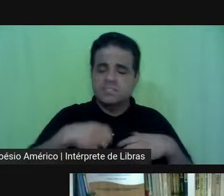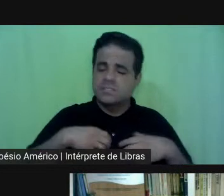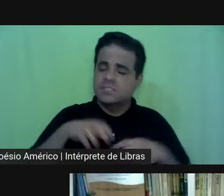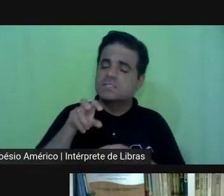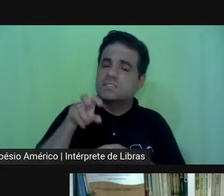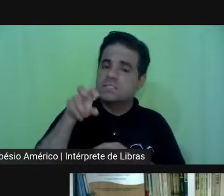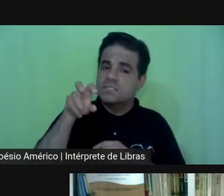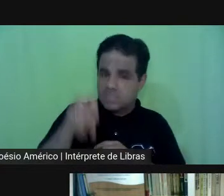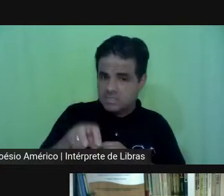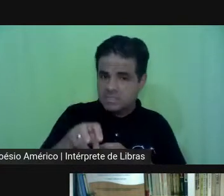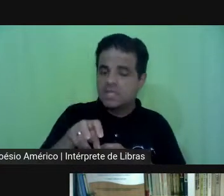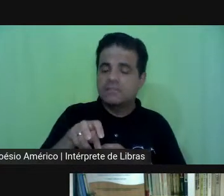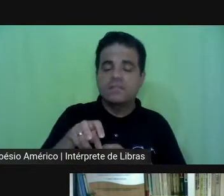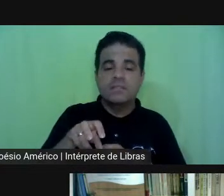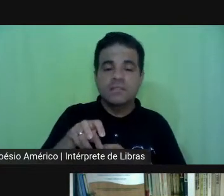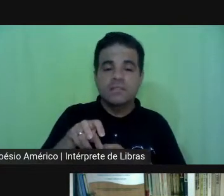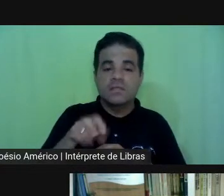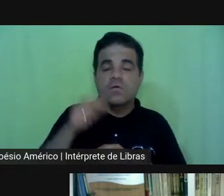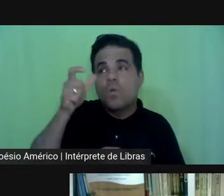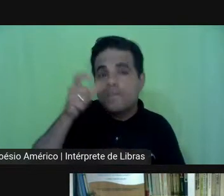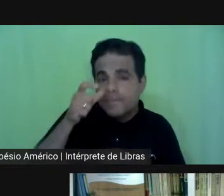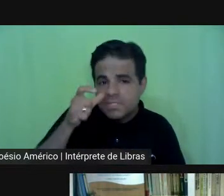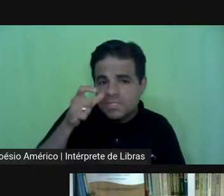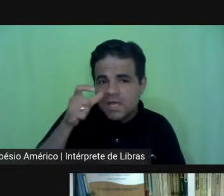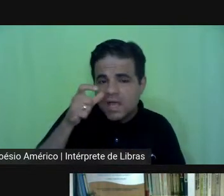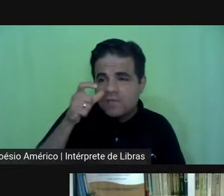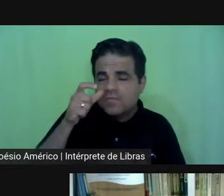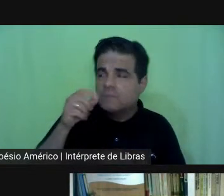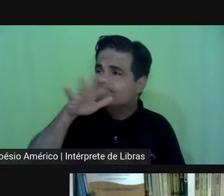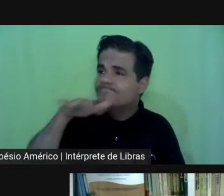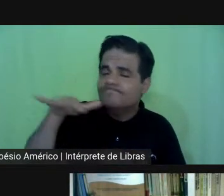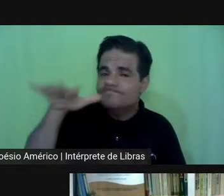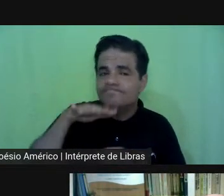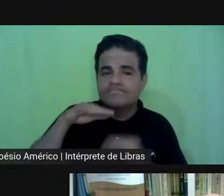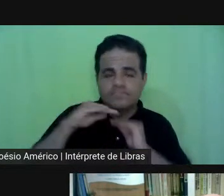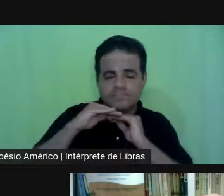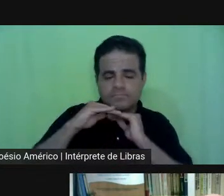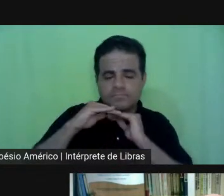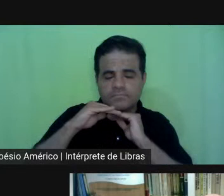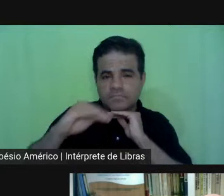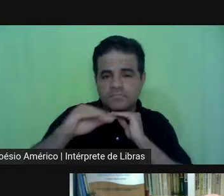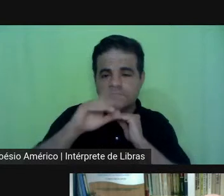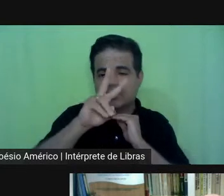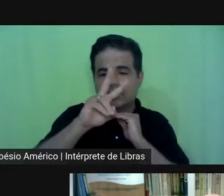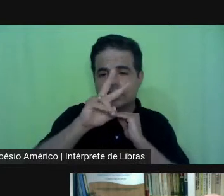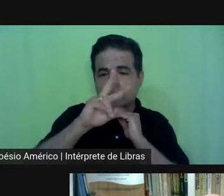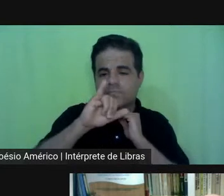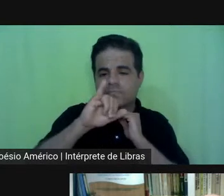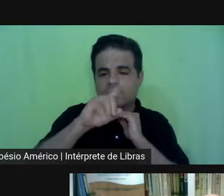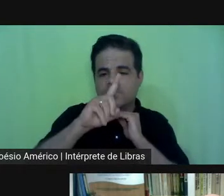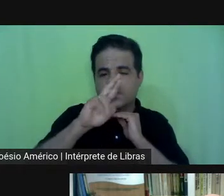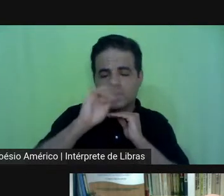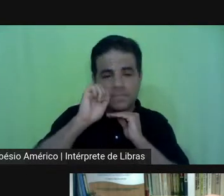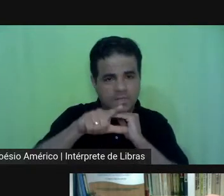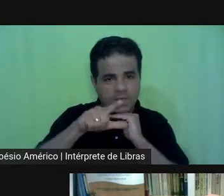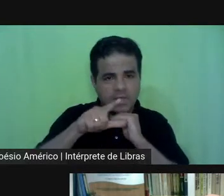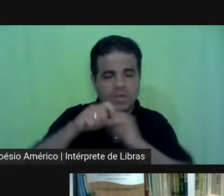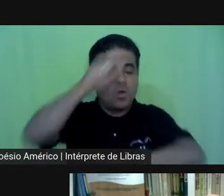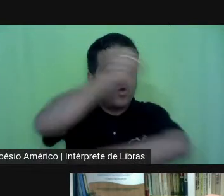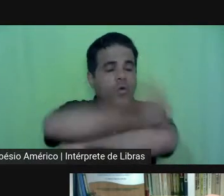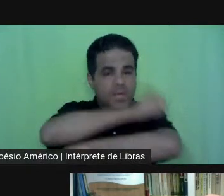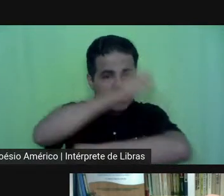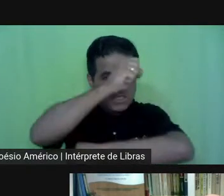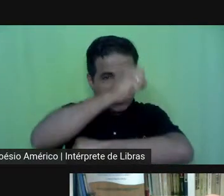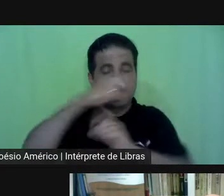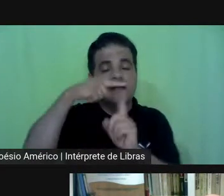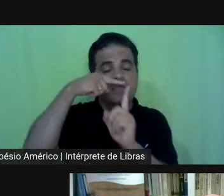en ser la alineación literal más saneada y